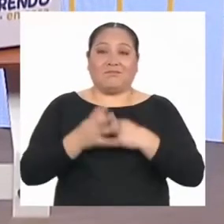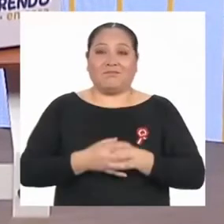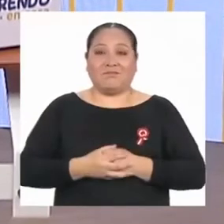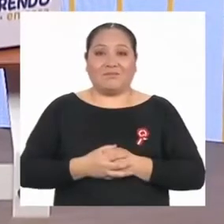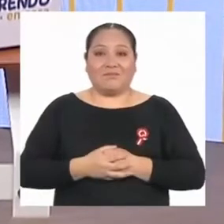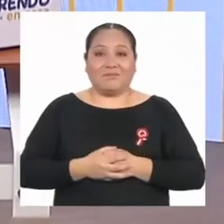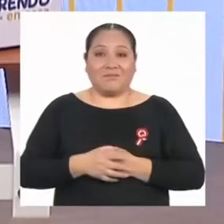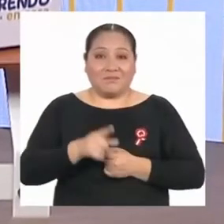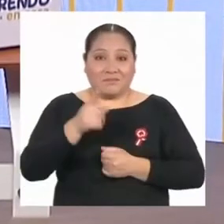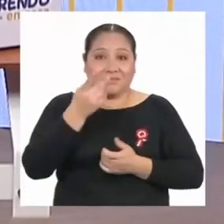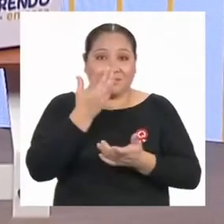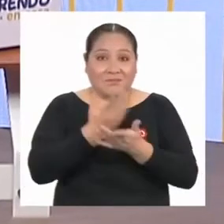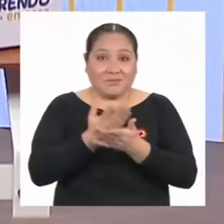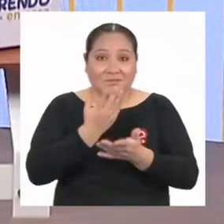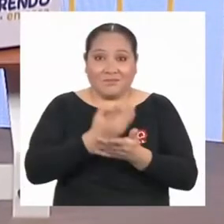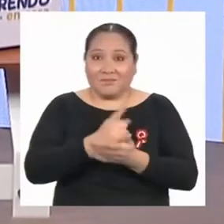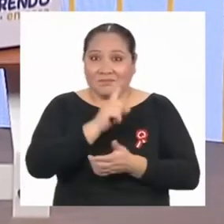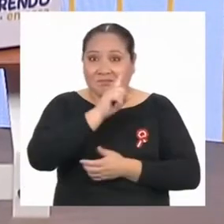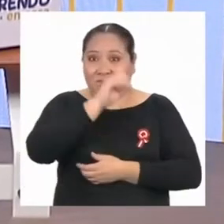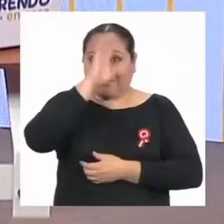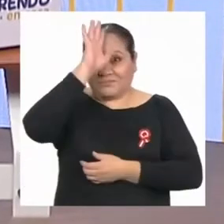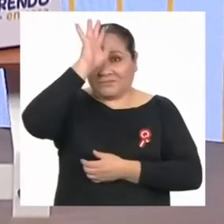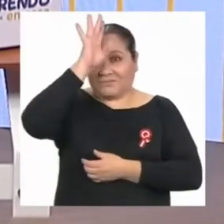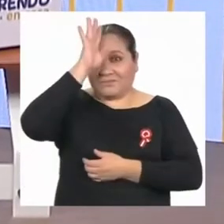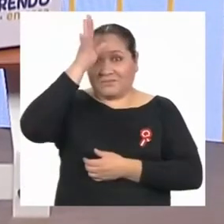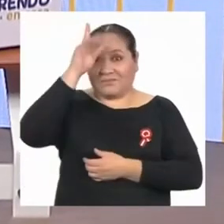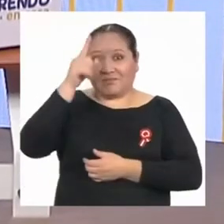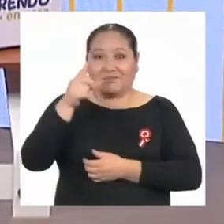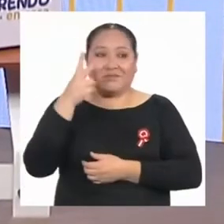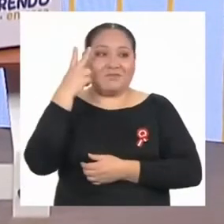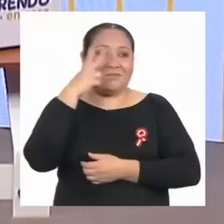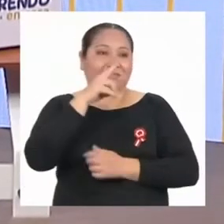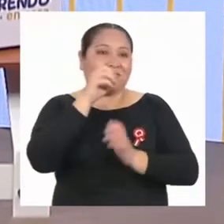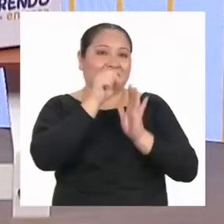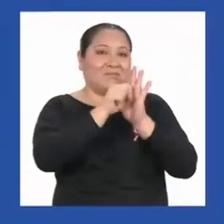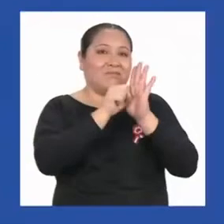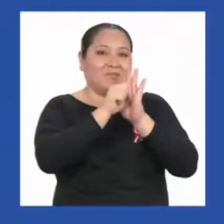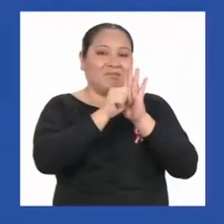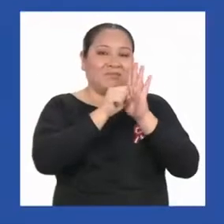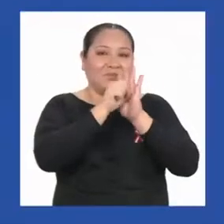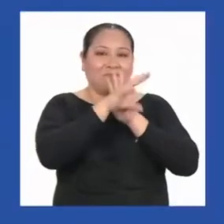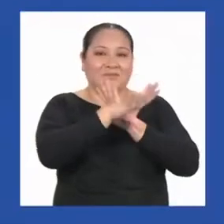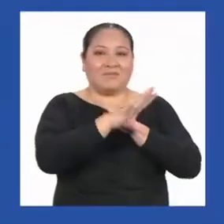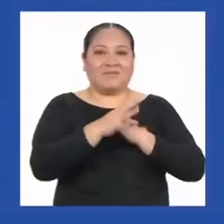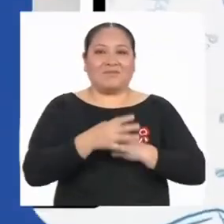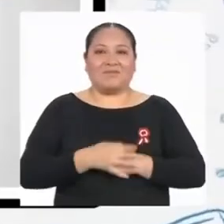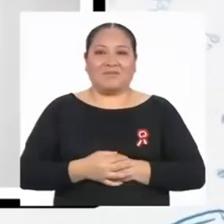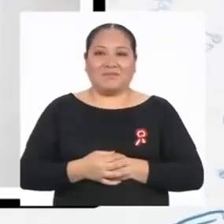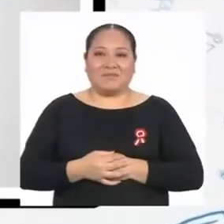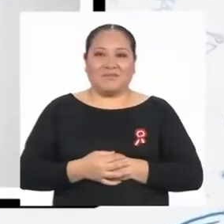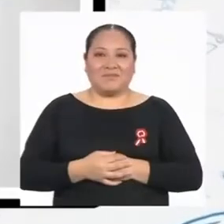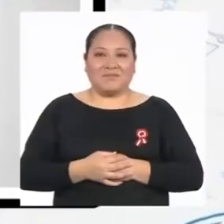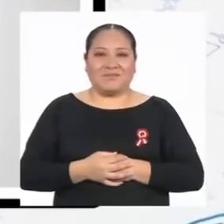que comprueben que no invento lo que digo, veamos este video.